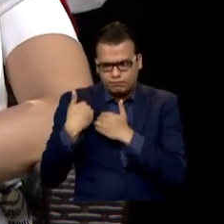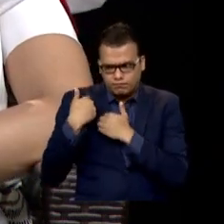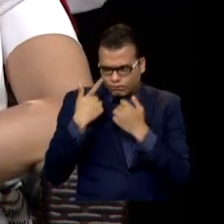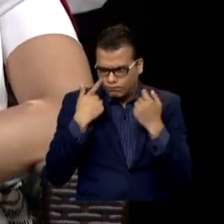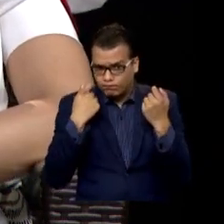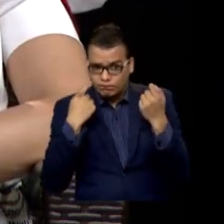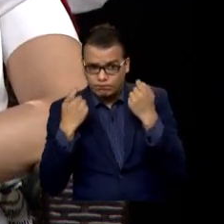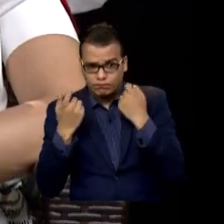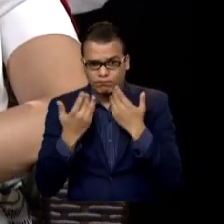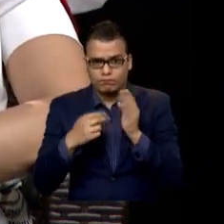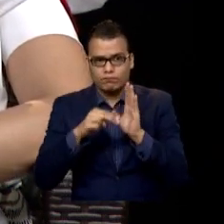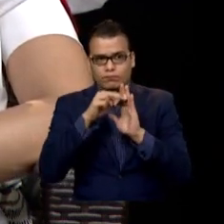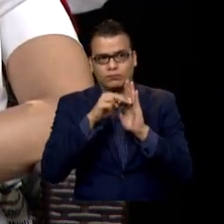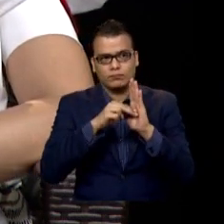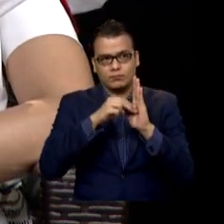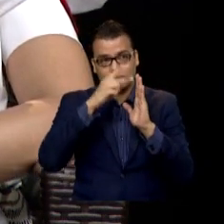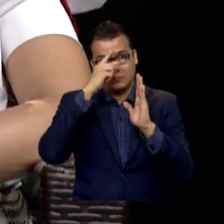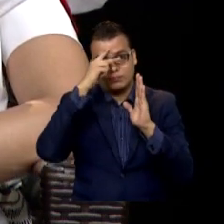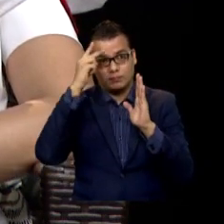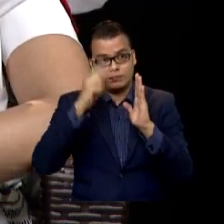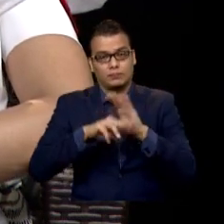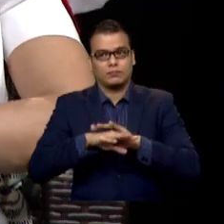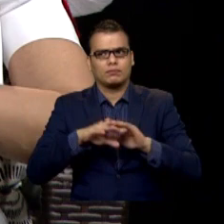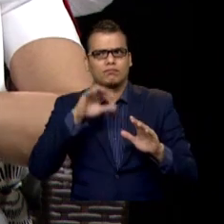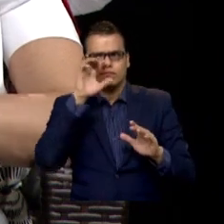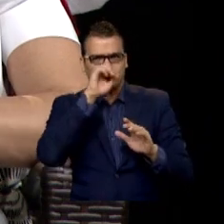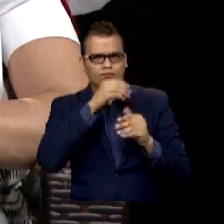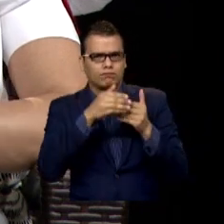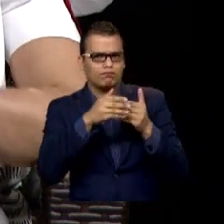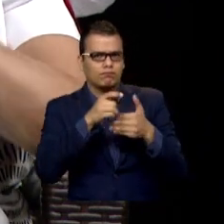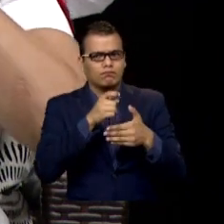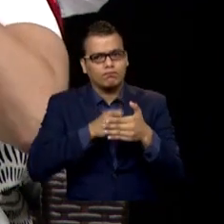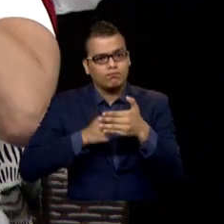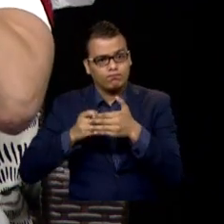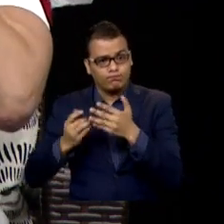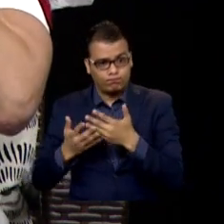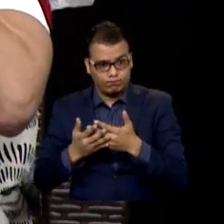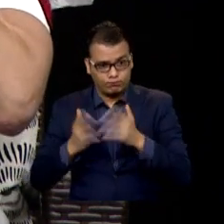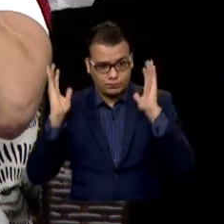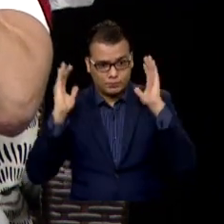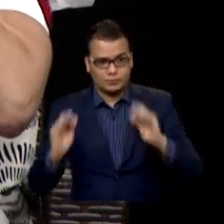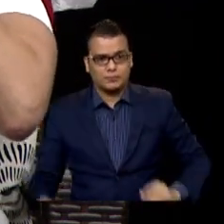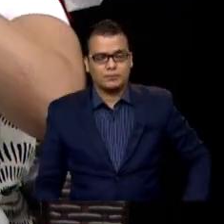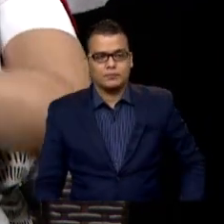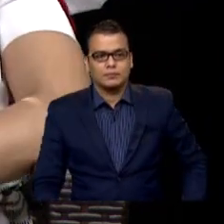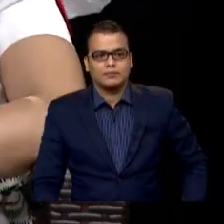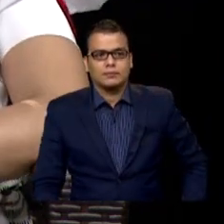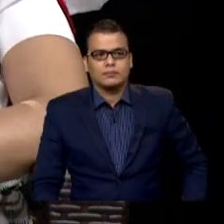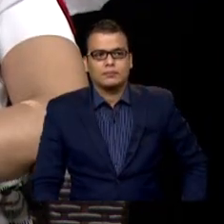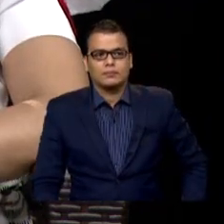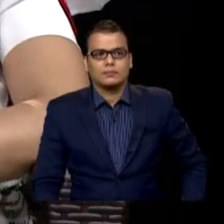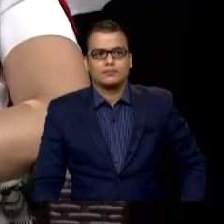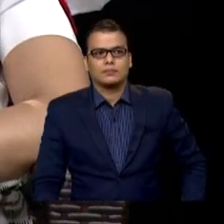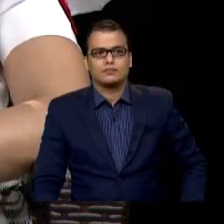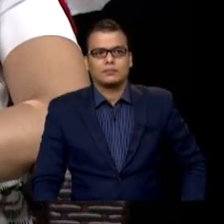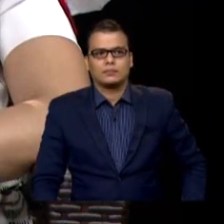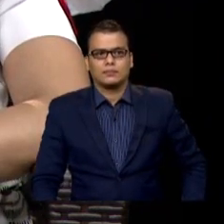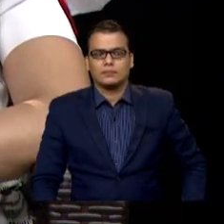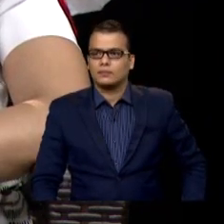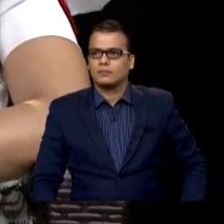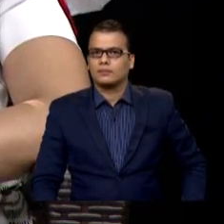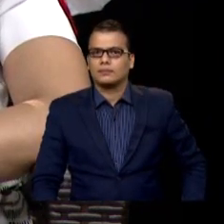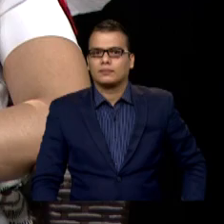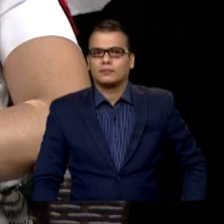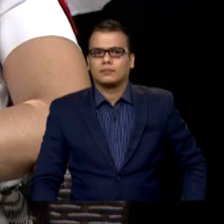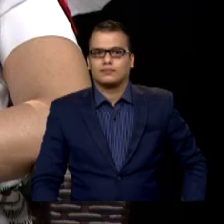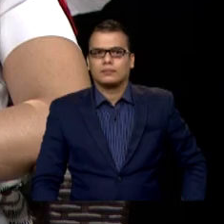los protocolos, los estamos diseñando para ver cómo podemos paulatinamente ir aumentando la capacidad y la mano de